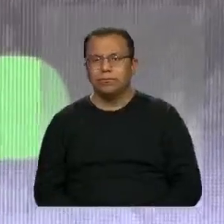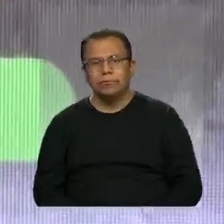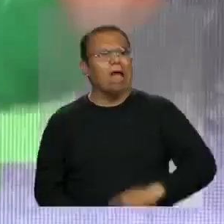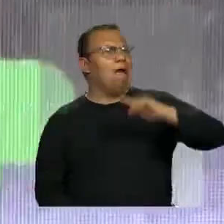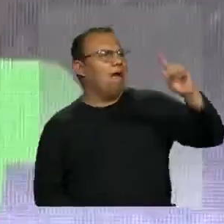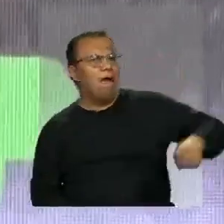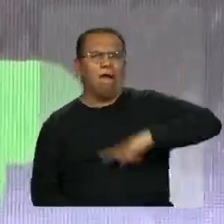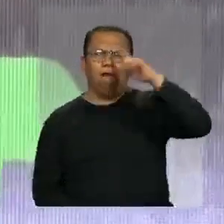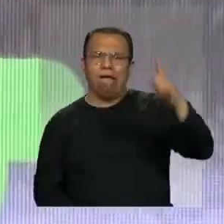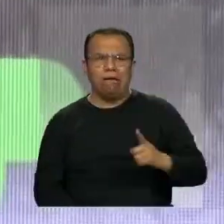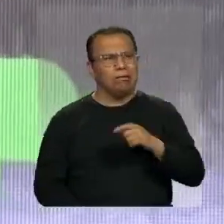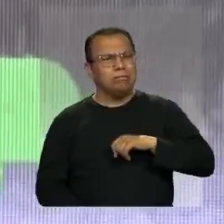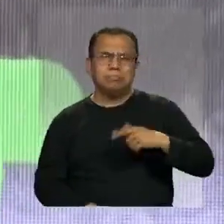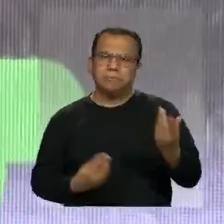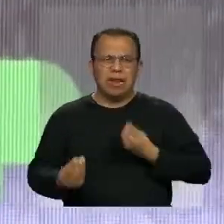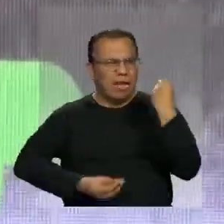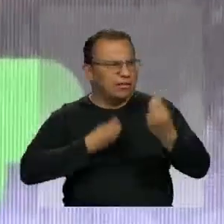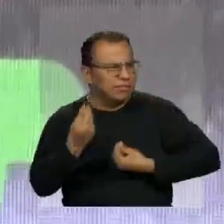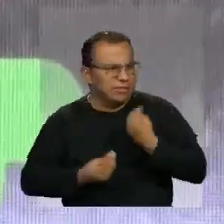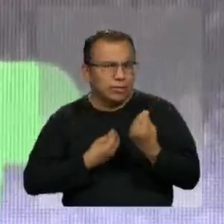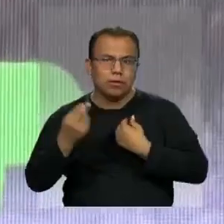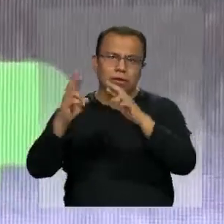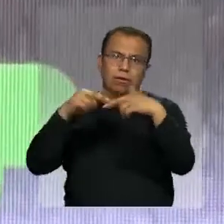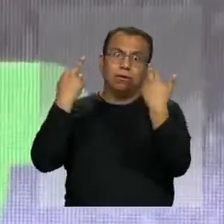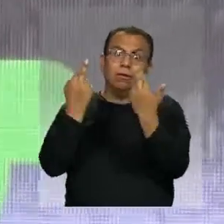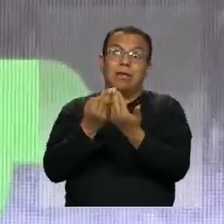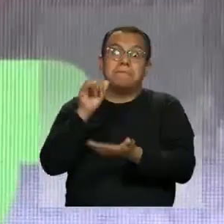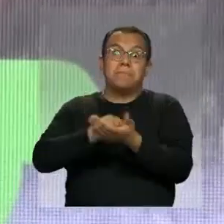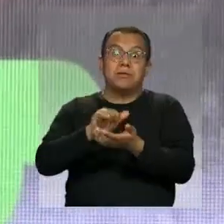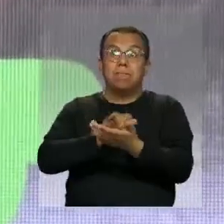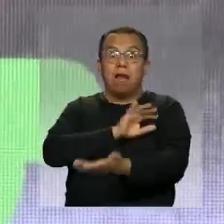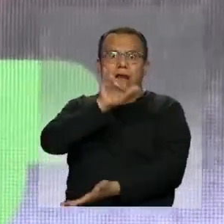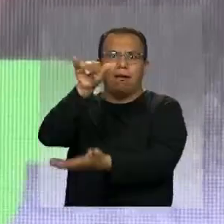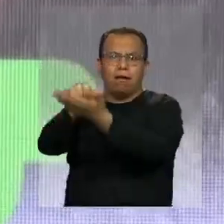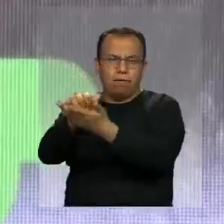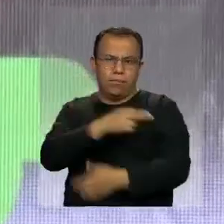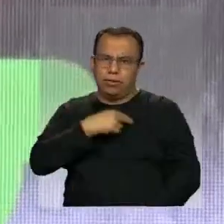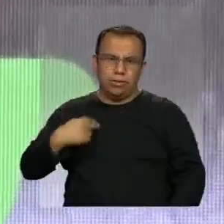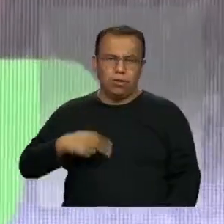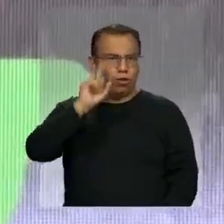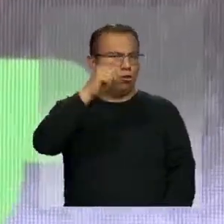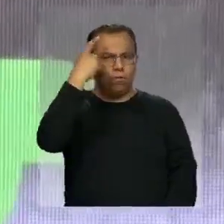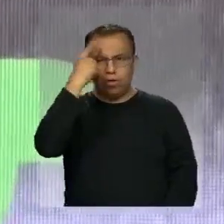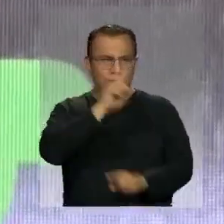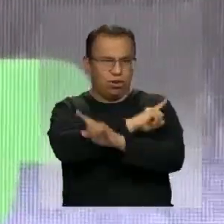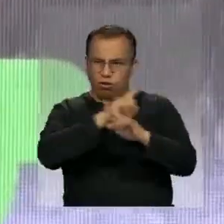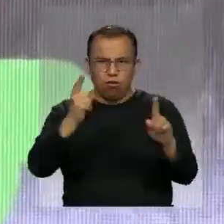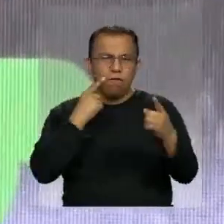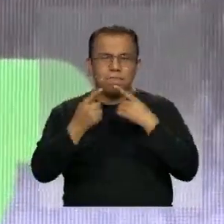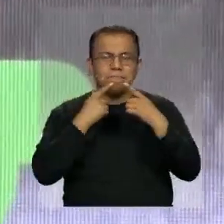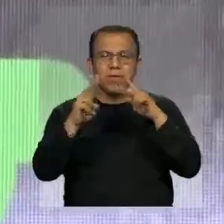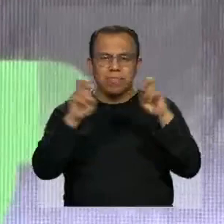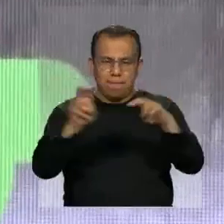tanto viaje para reunirse con la misma empresa porque no lo recibió el gobierno de China para hablar del